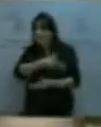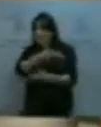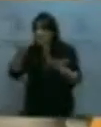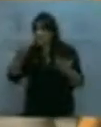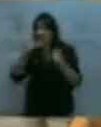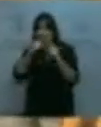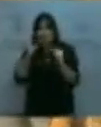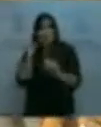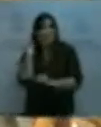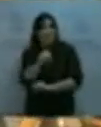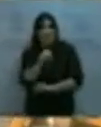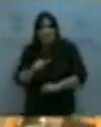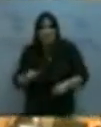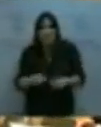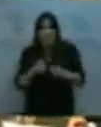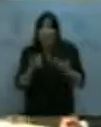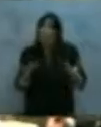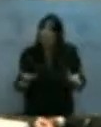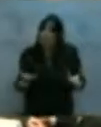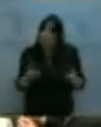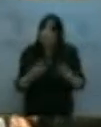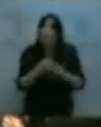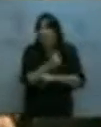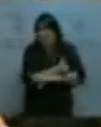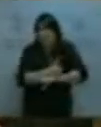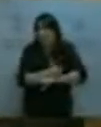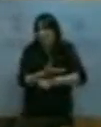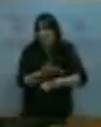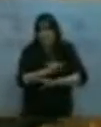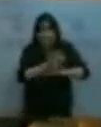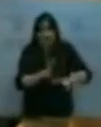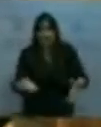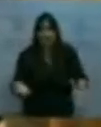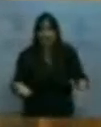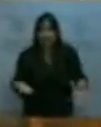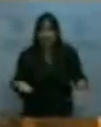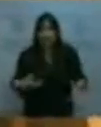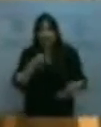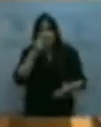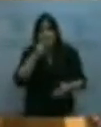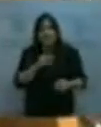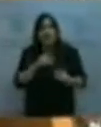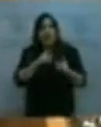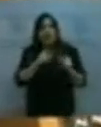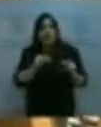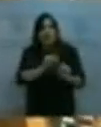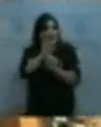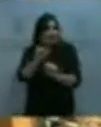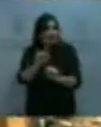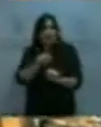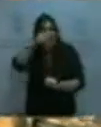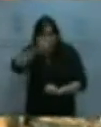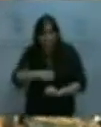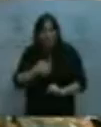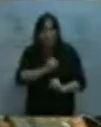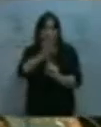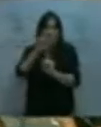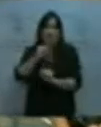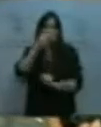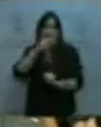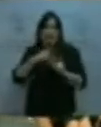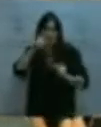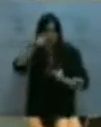de Ciudadanos, con toda claridad. Los intereses de Asturias se defienden aquí, se defienden en nuestras